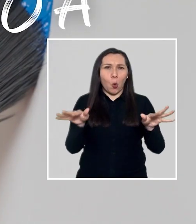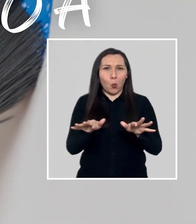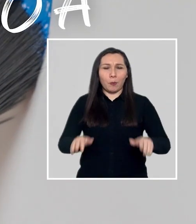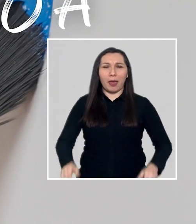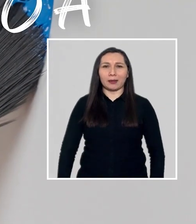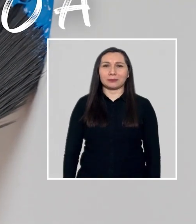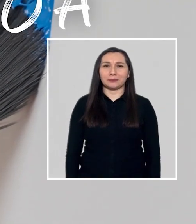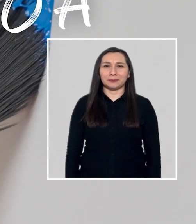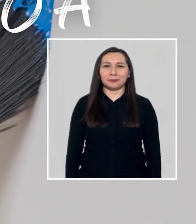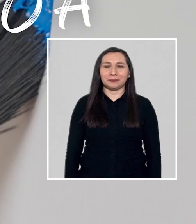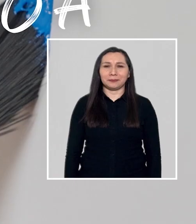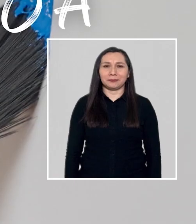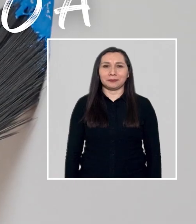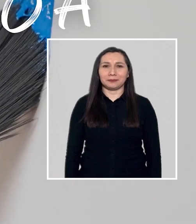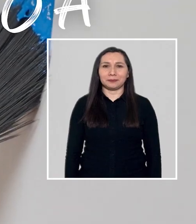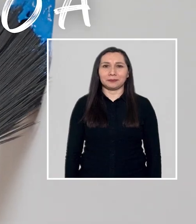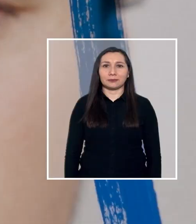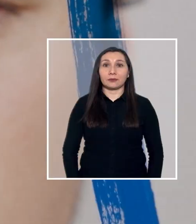a toa.